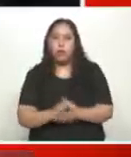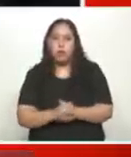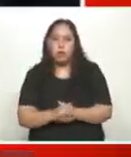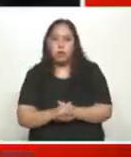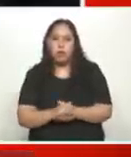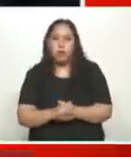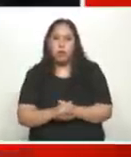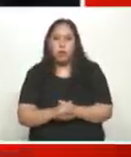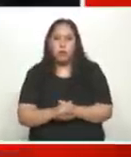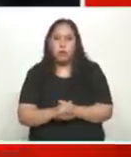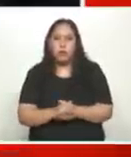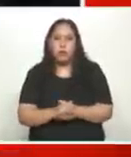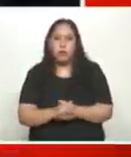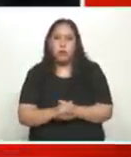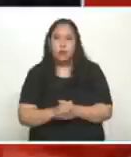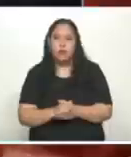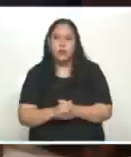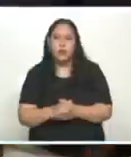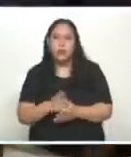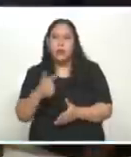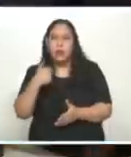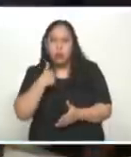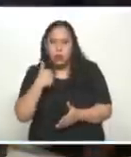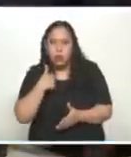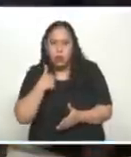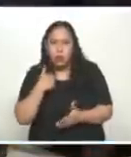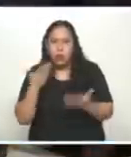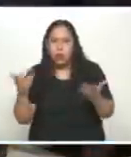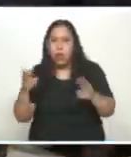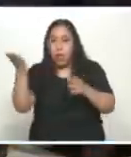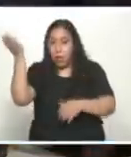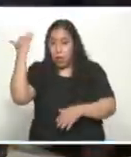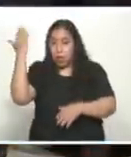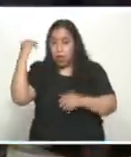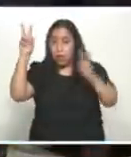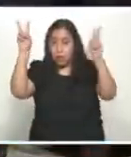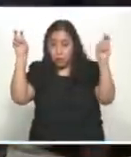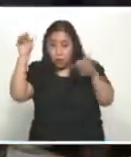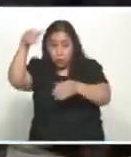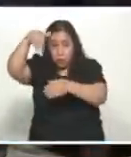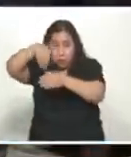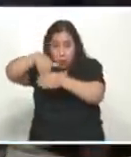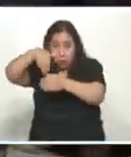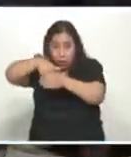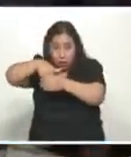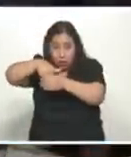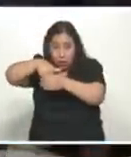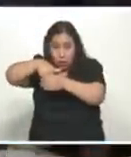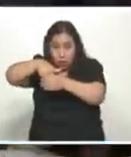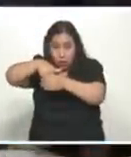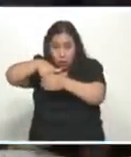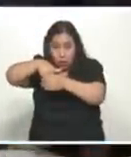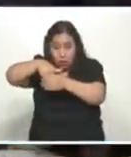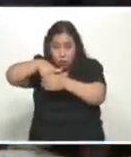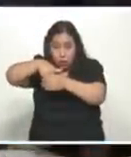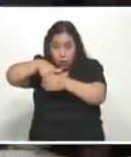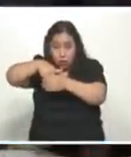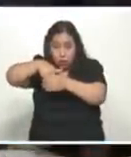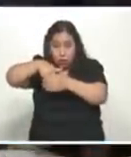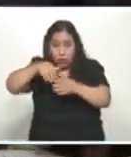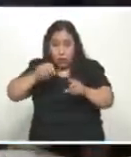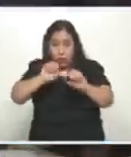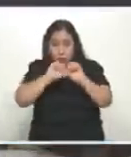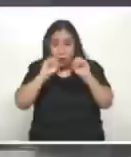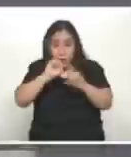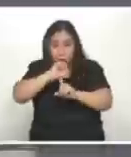es que está equivocado Milton, sino que lo electoral es un corte transversal de la sociedad y en la sociedad hay